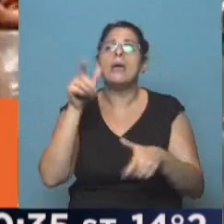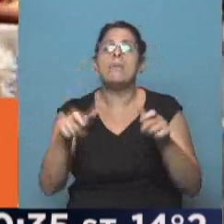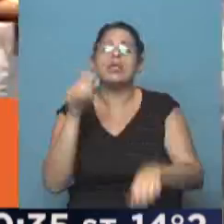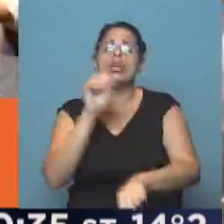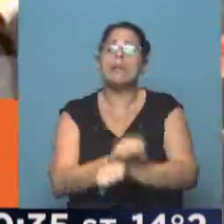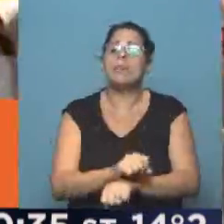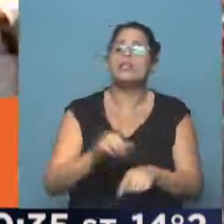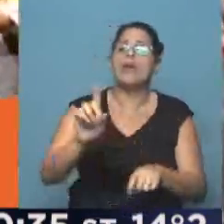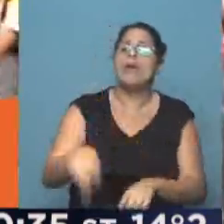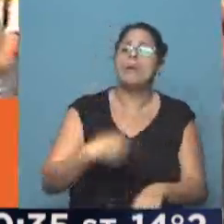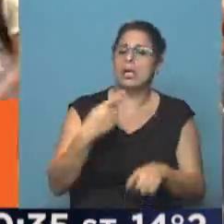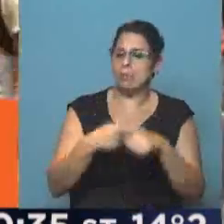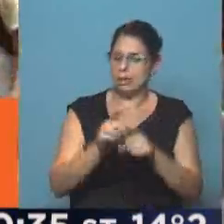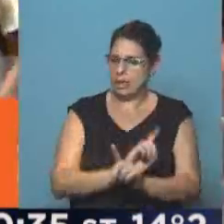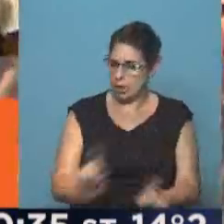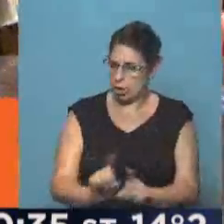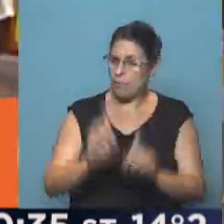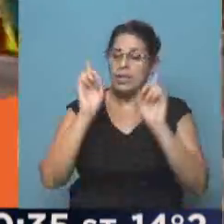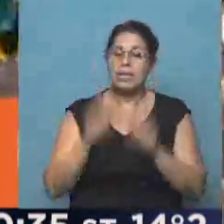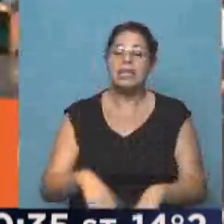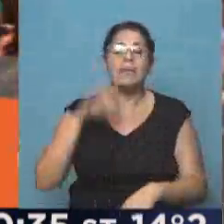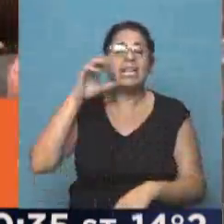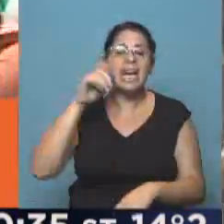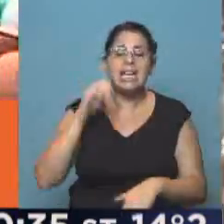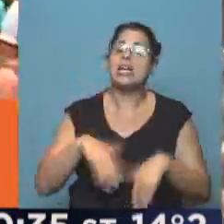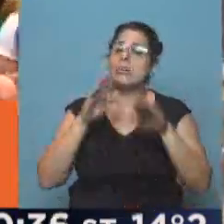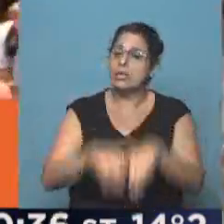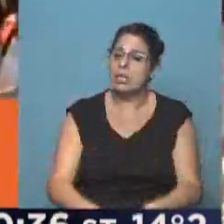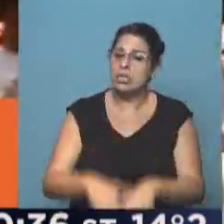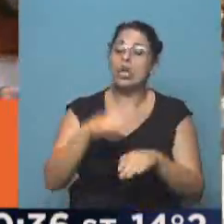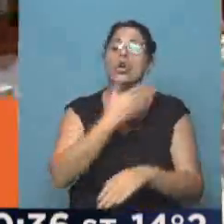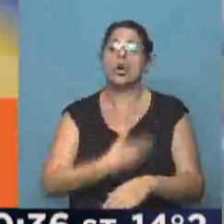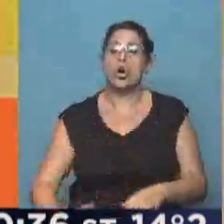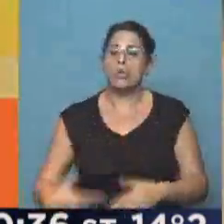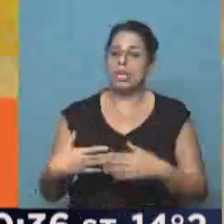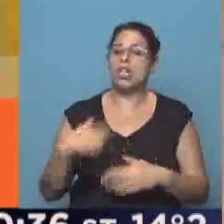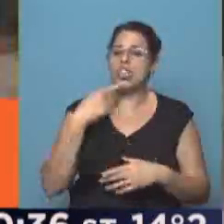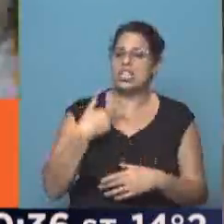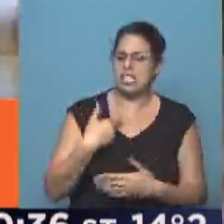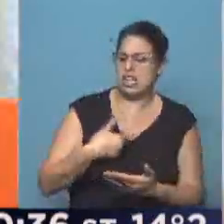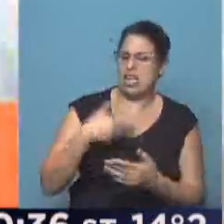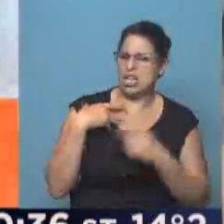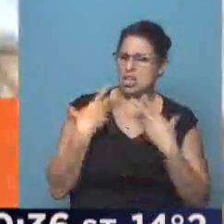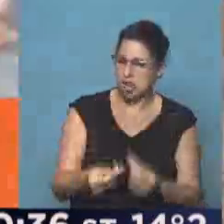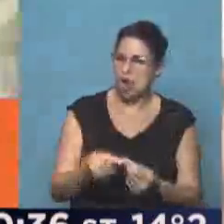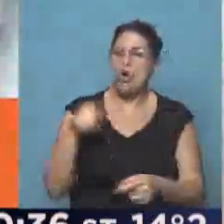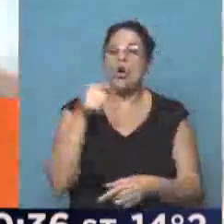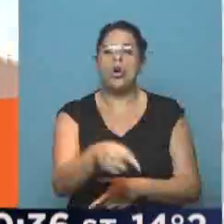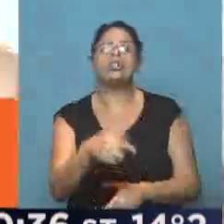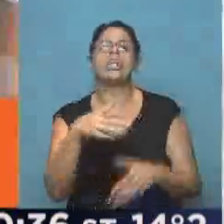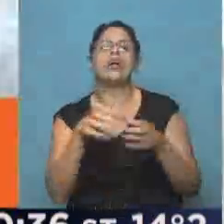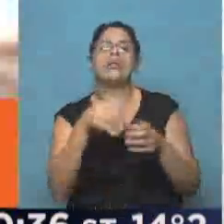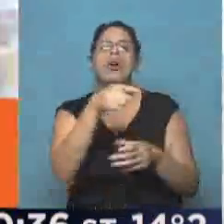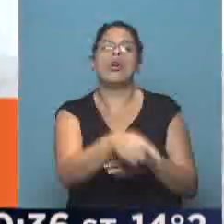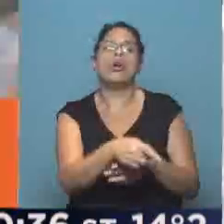sin inhabilitados. También en Caracas, una manifestación oficialista expresó su repudio a lo que califican como maniobras injerencistas